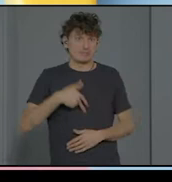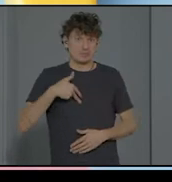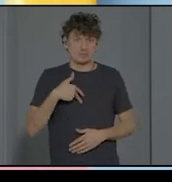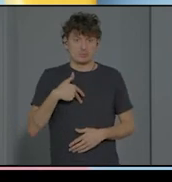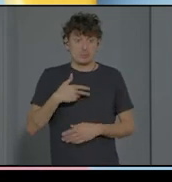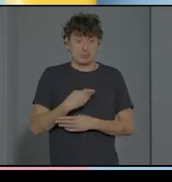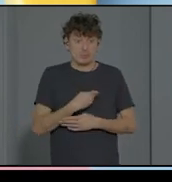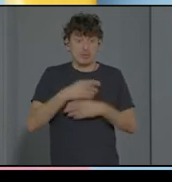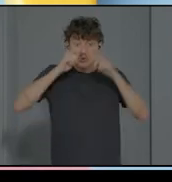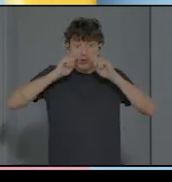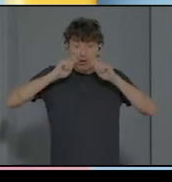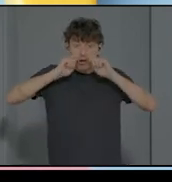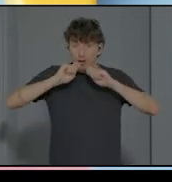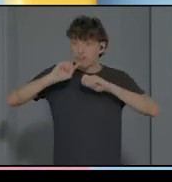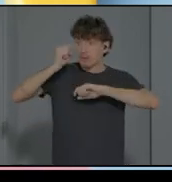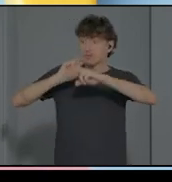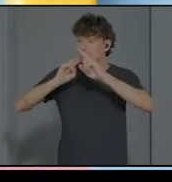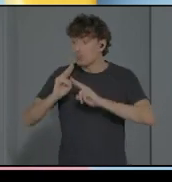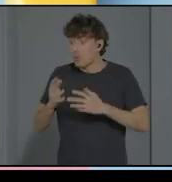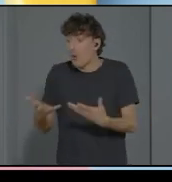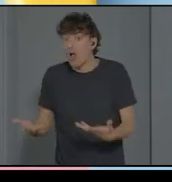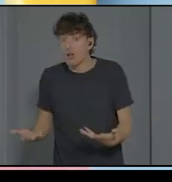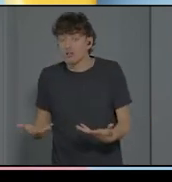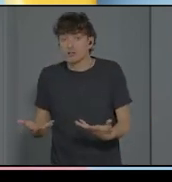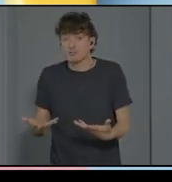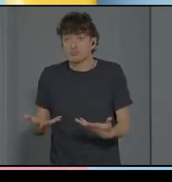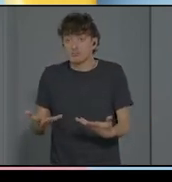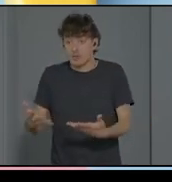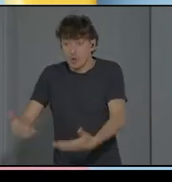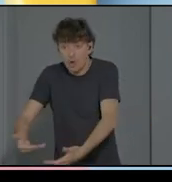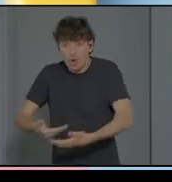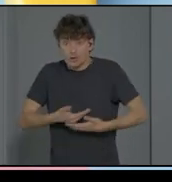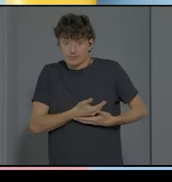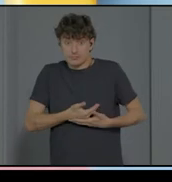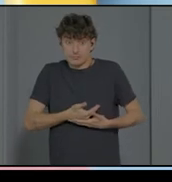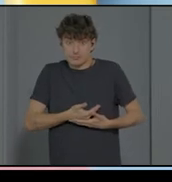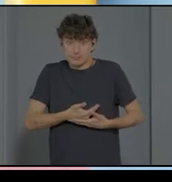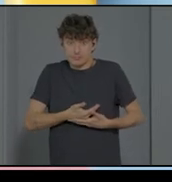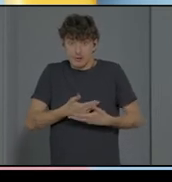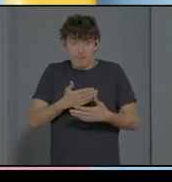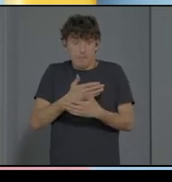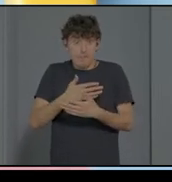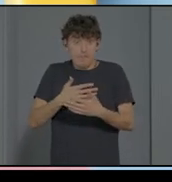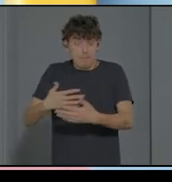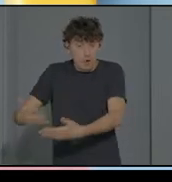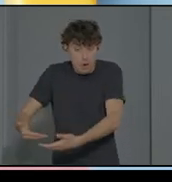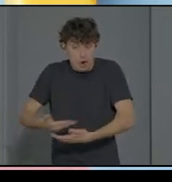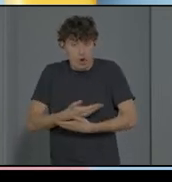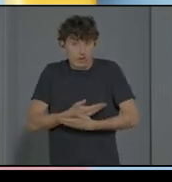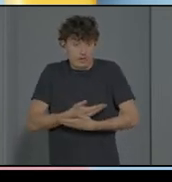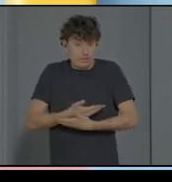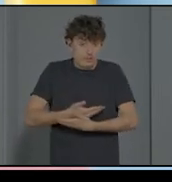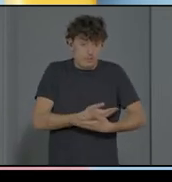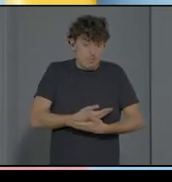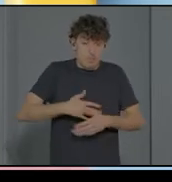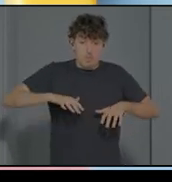es cogerle en brazos y moverlo un poco. Si habéis tenido alguna interacción